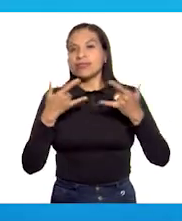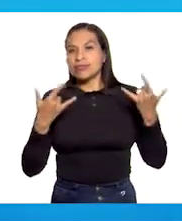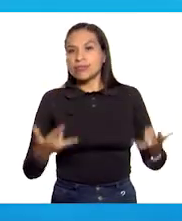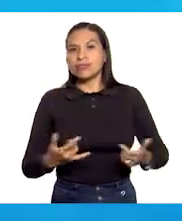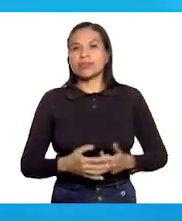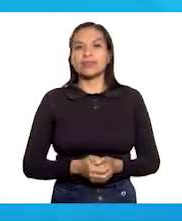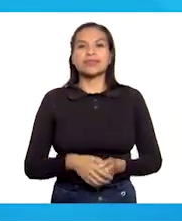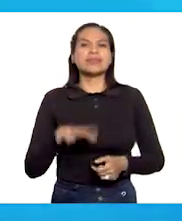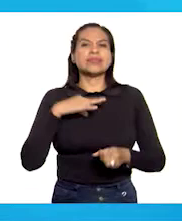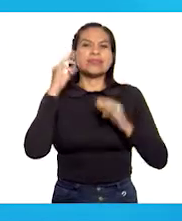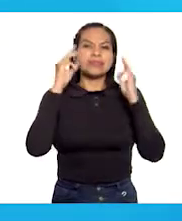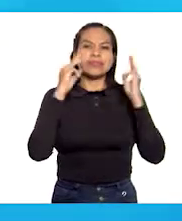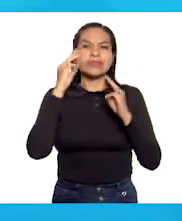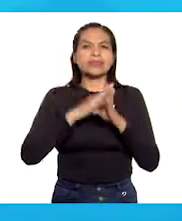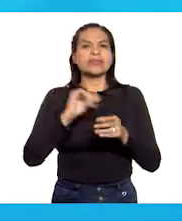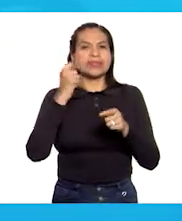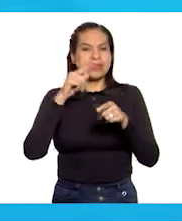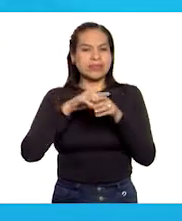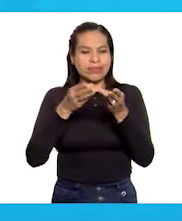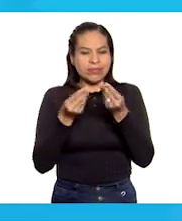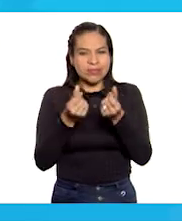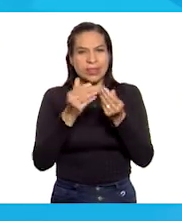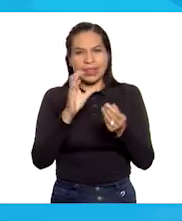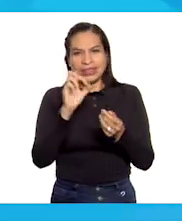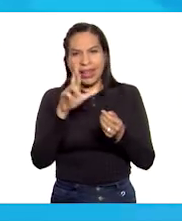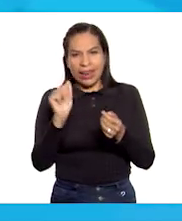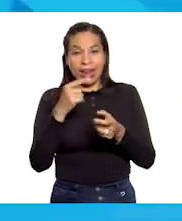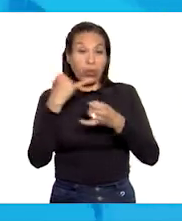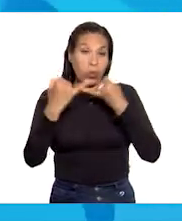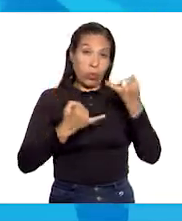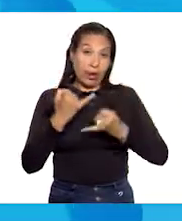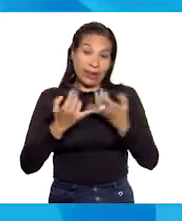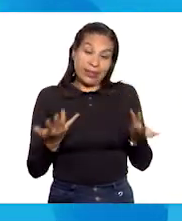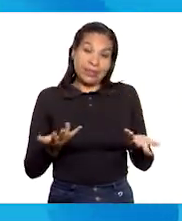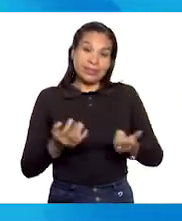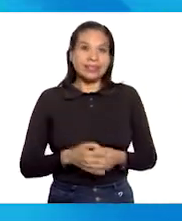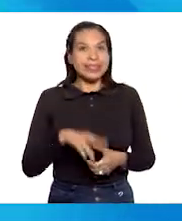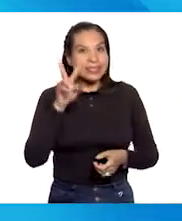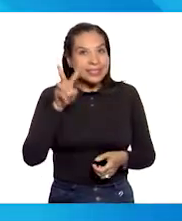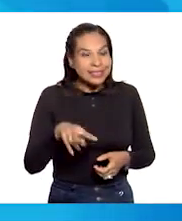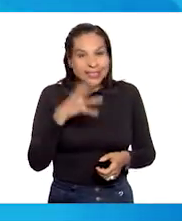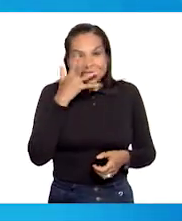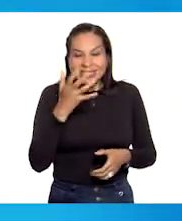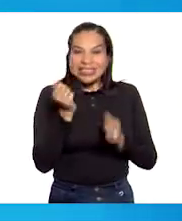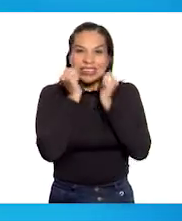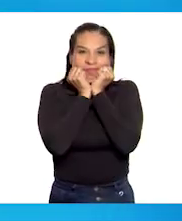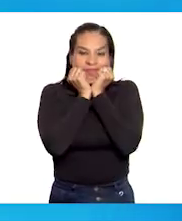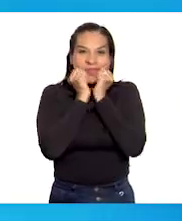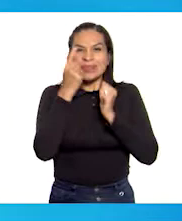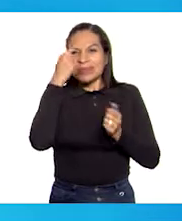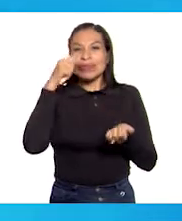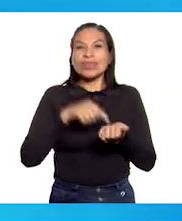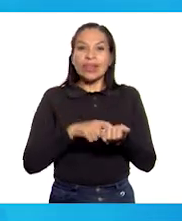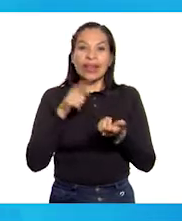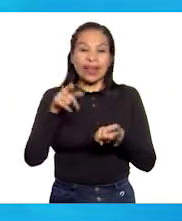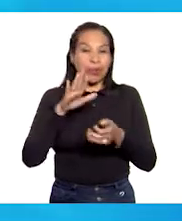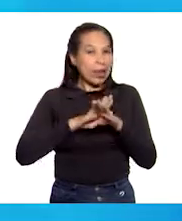historia. Hay museos de cera y hasta de juguetes. ¿En serio? Sí, pero ¿qué crees? ¿Qué?